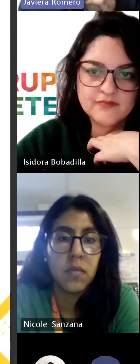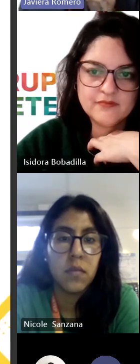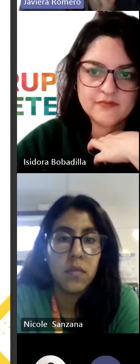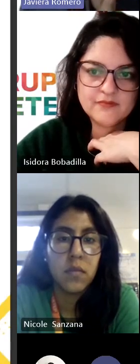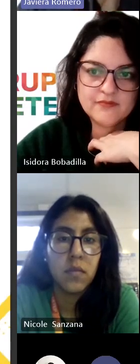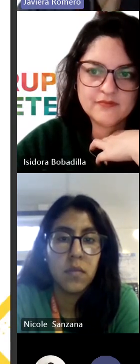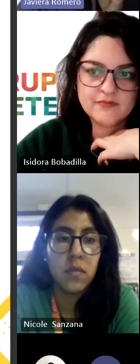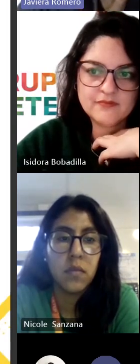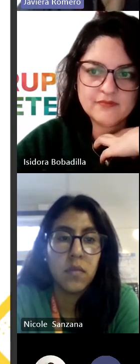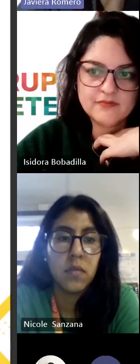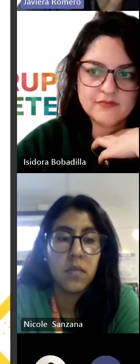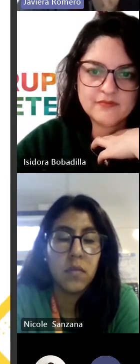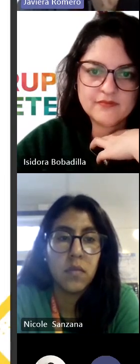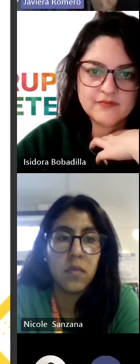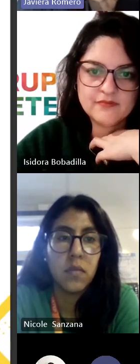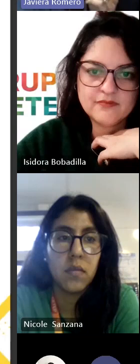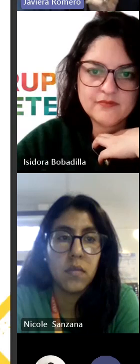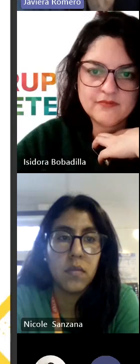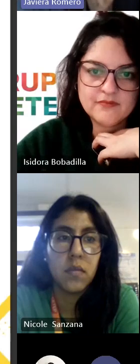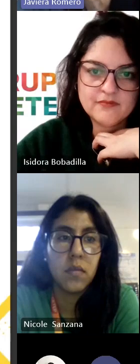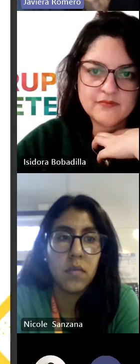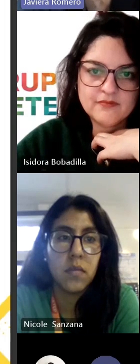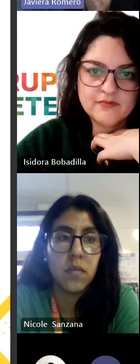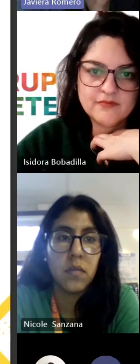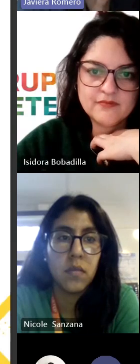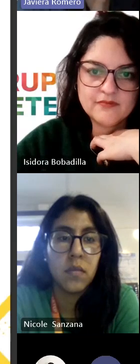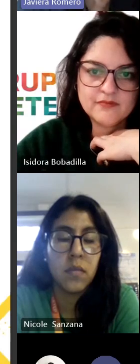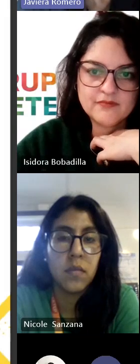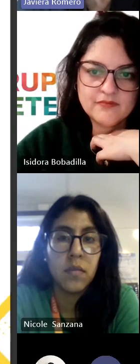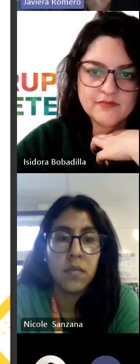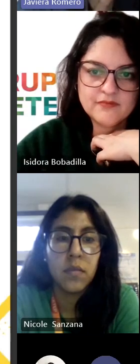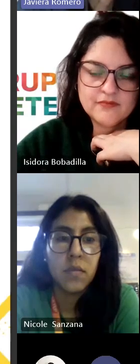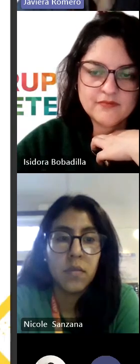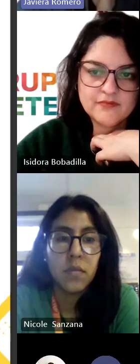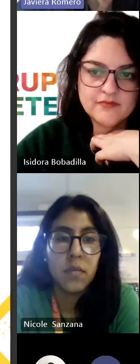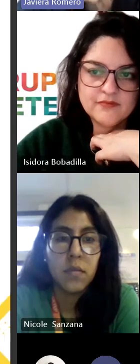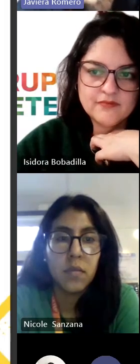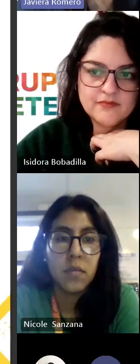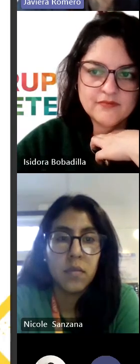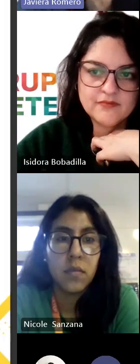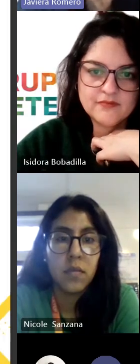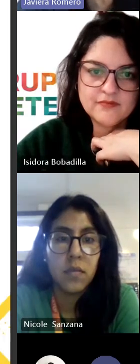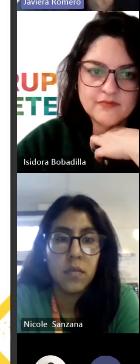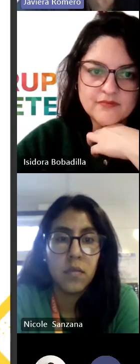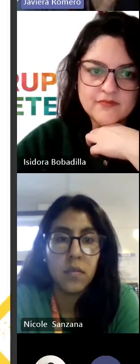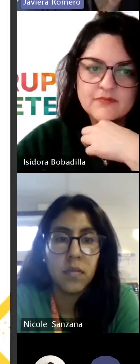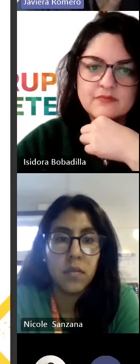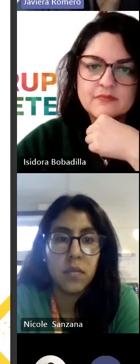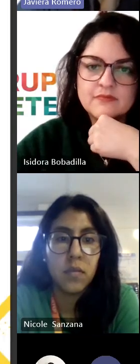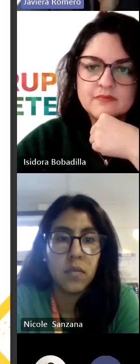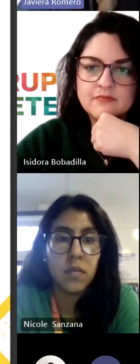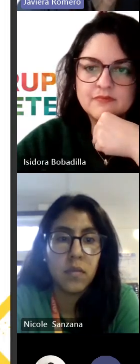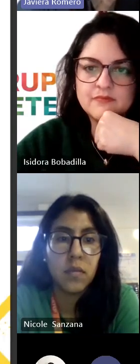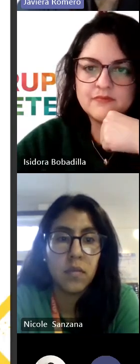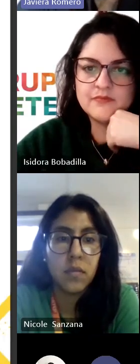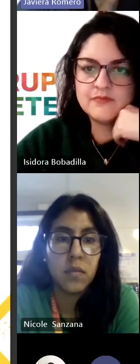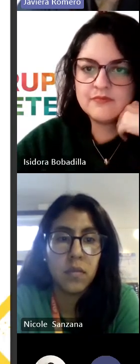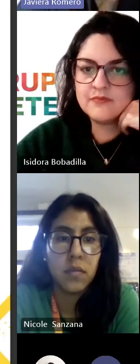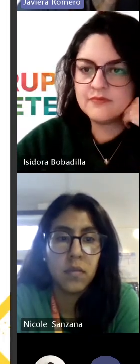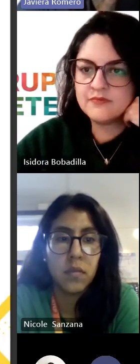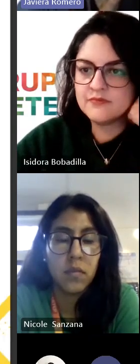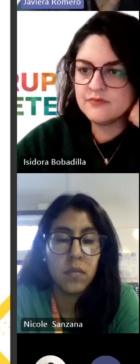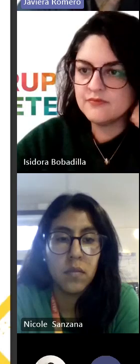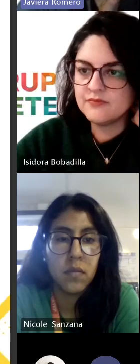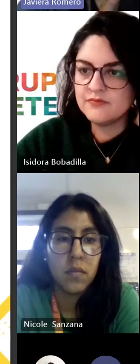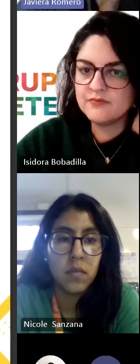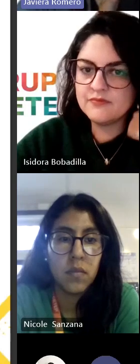de suicidios en medios de comunicación y redes sociales. Y en ese sentido hay varios lineamientos que vienen de hace años respecto a cómo